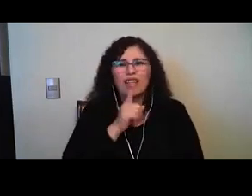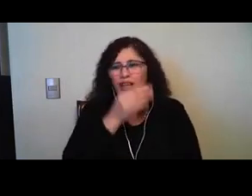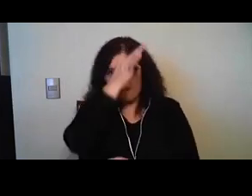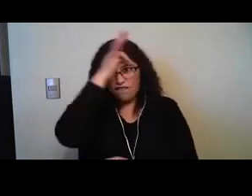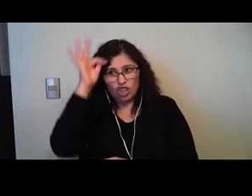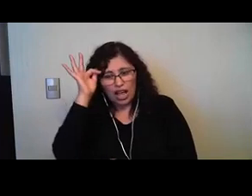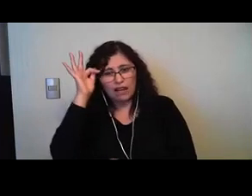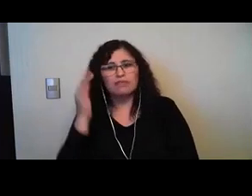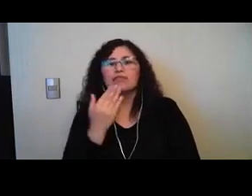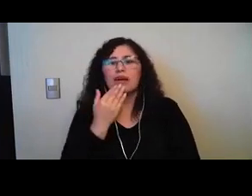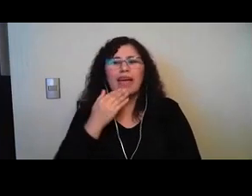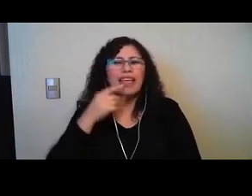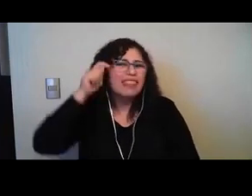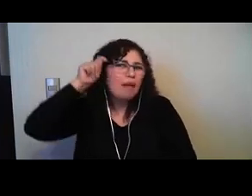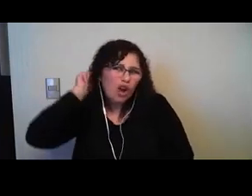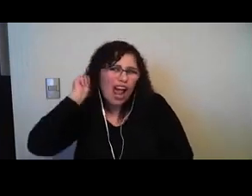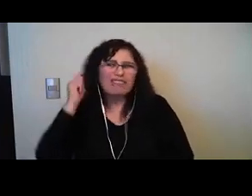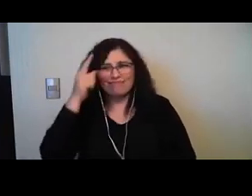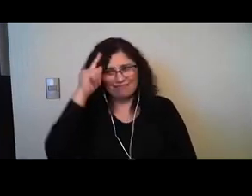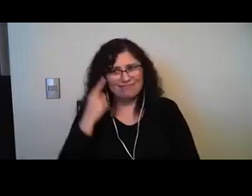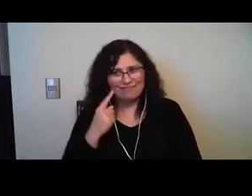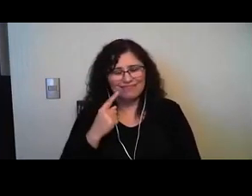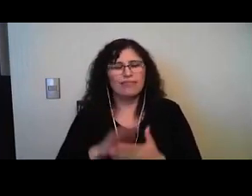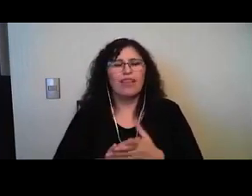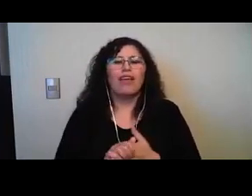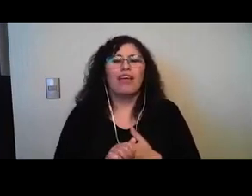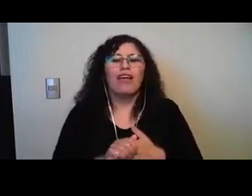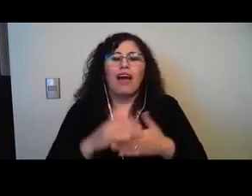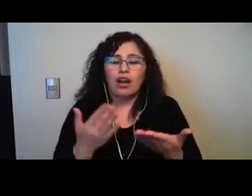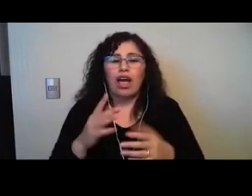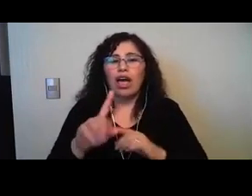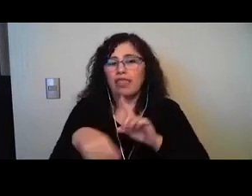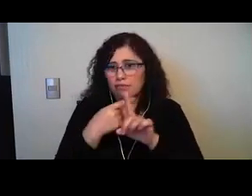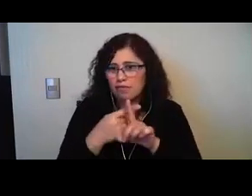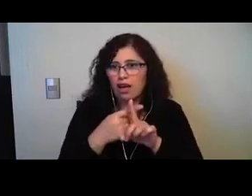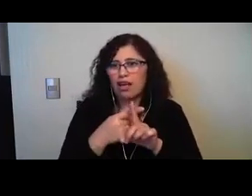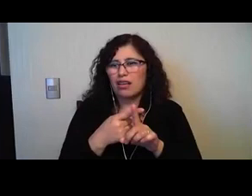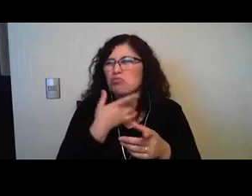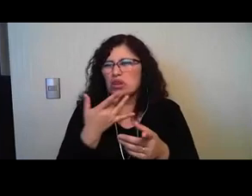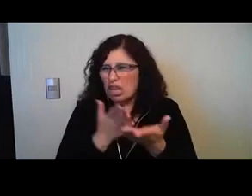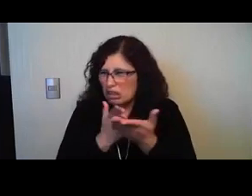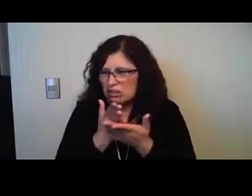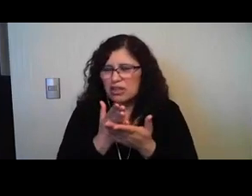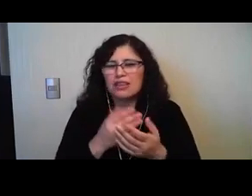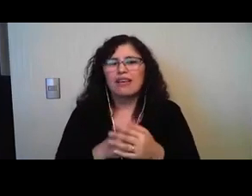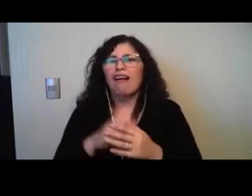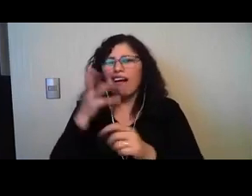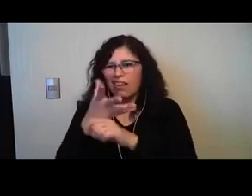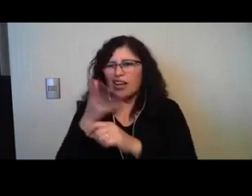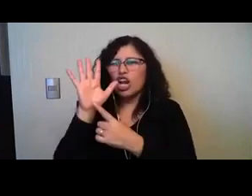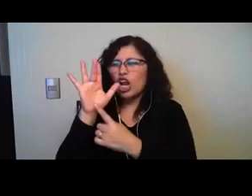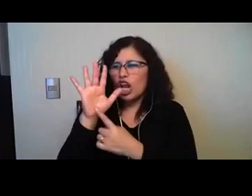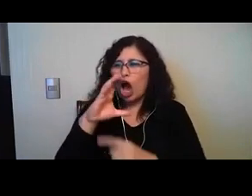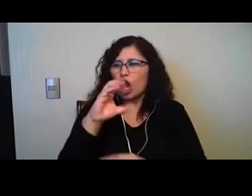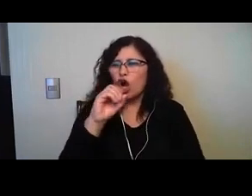temporal, ¿ya? Y se produce por alguna alteración en la neurona colinérgica